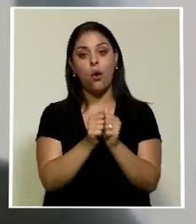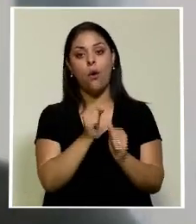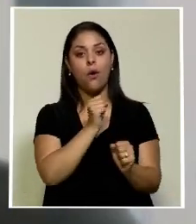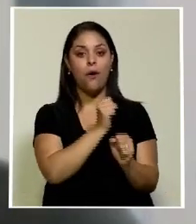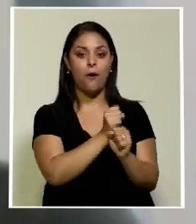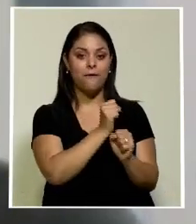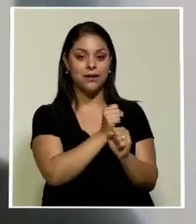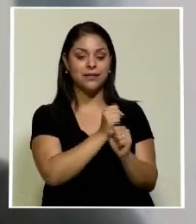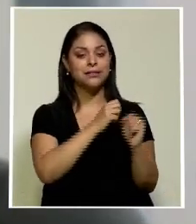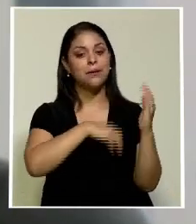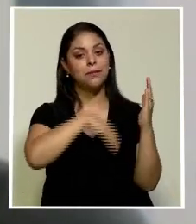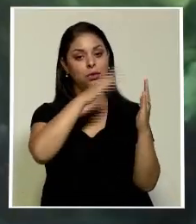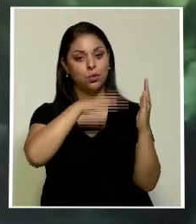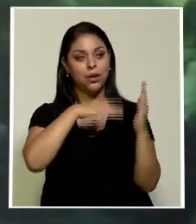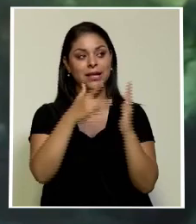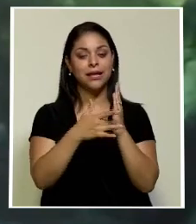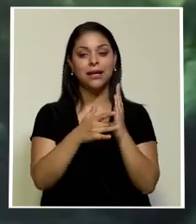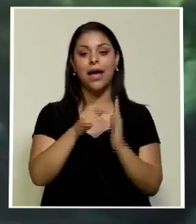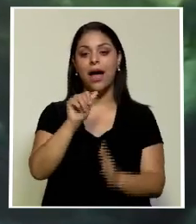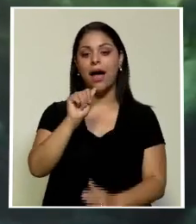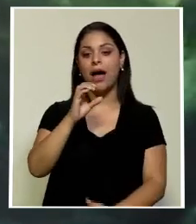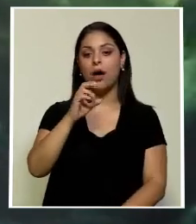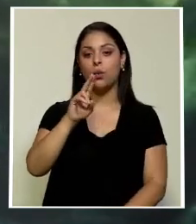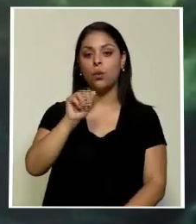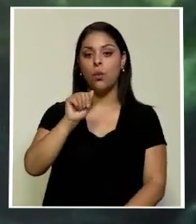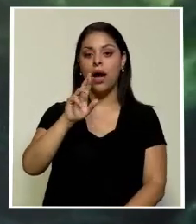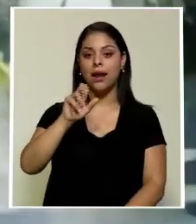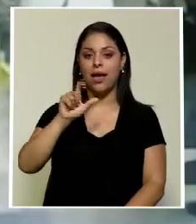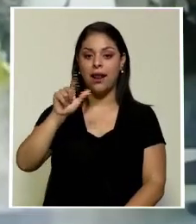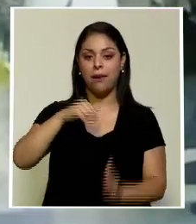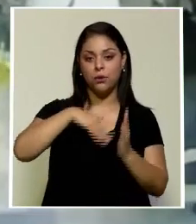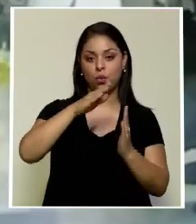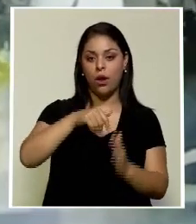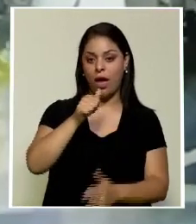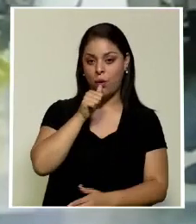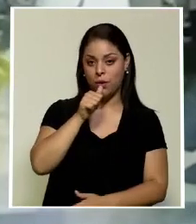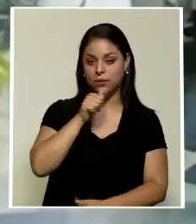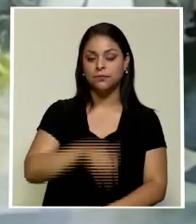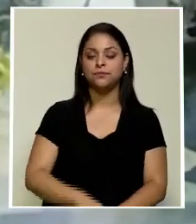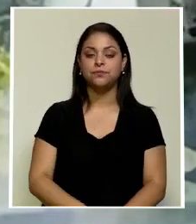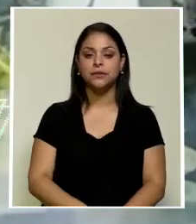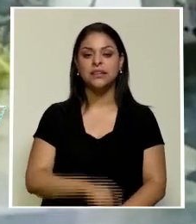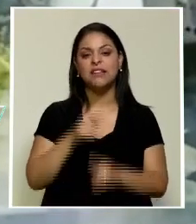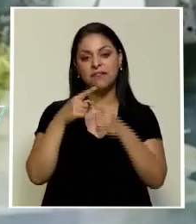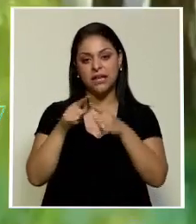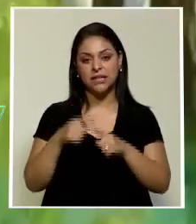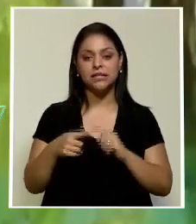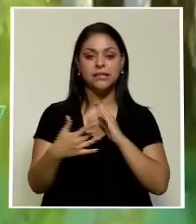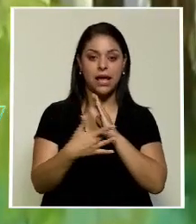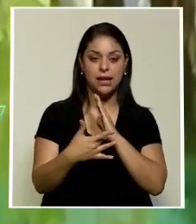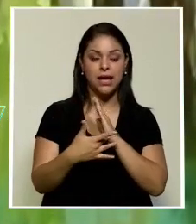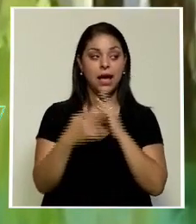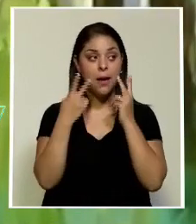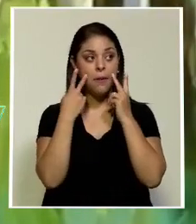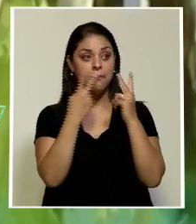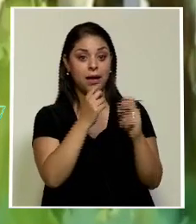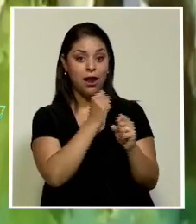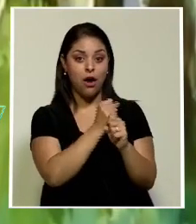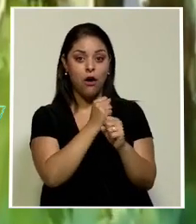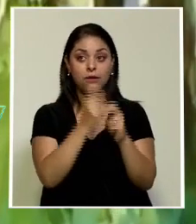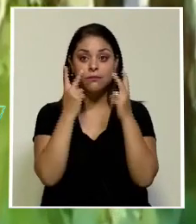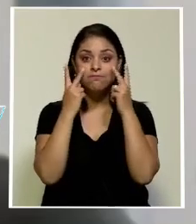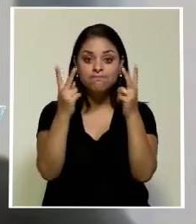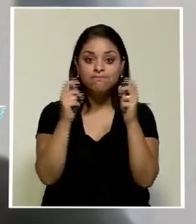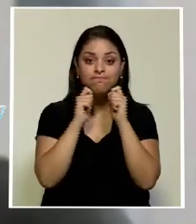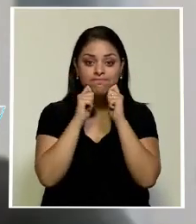en pintura, en la técnica de la acuarela, con diferentes temas que he trabajado. Se puede ver la obra en vivo acá en la